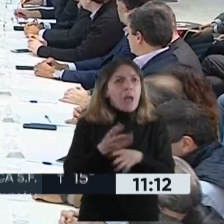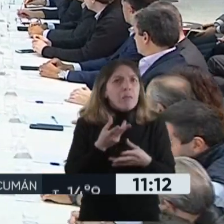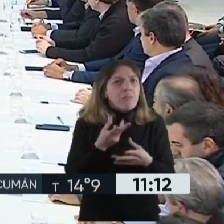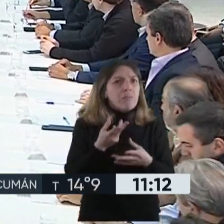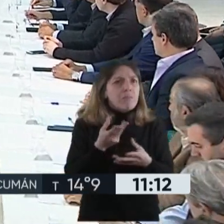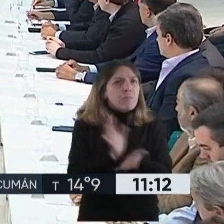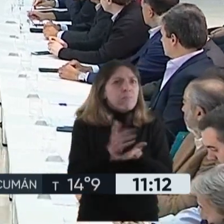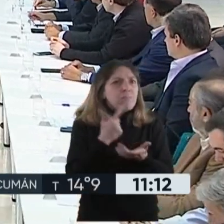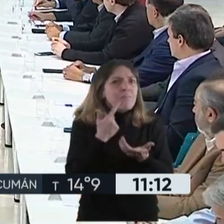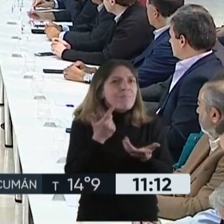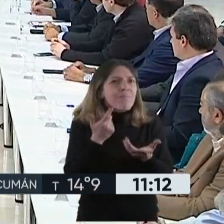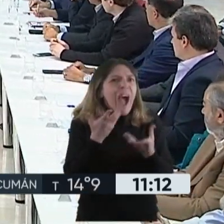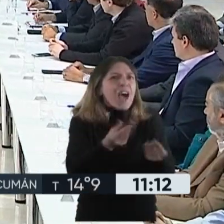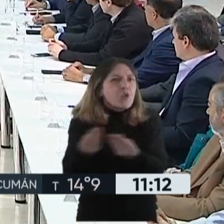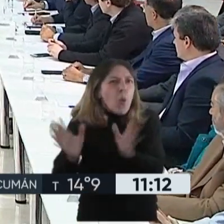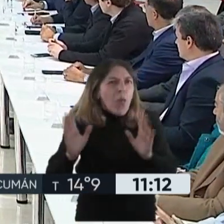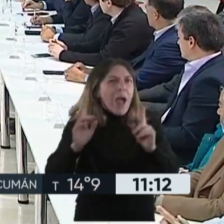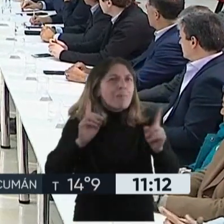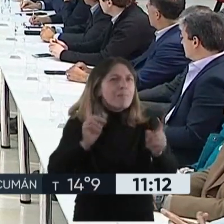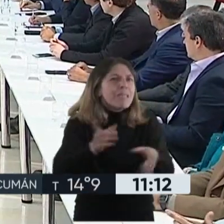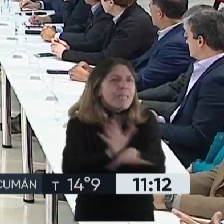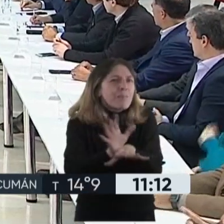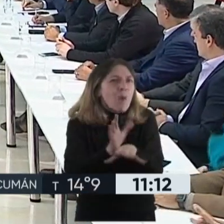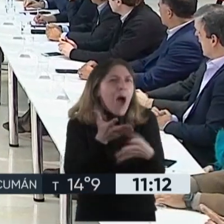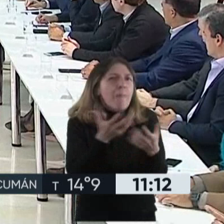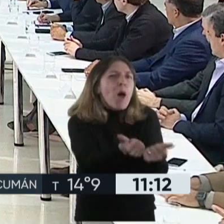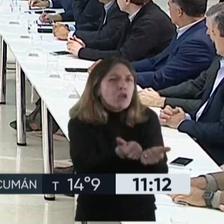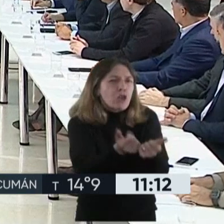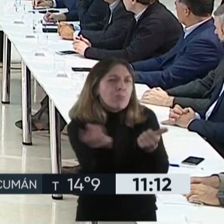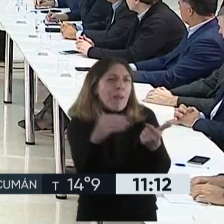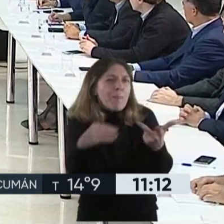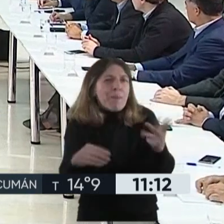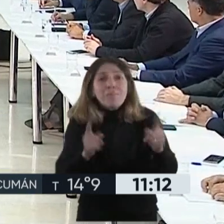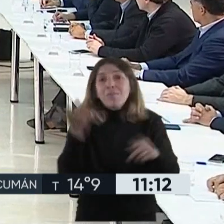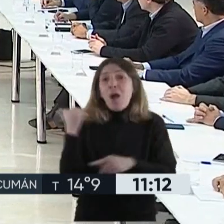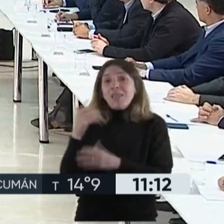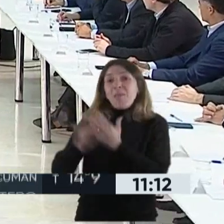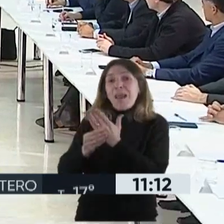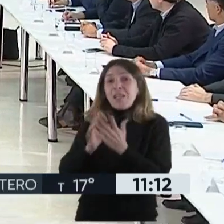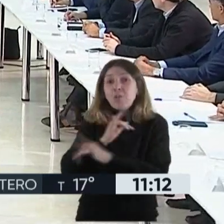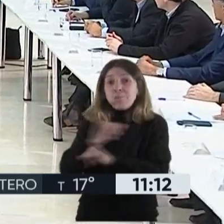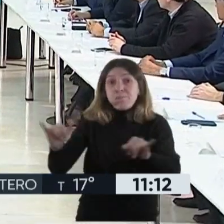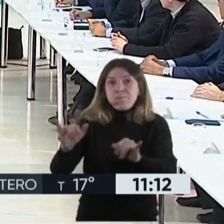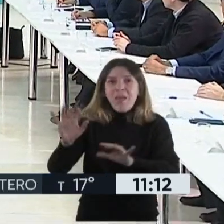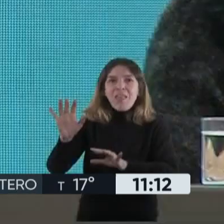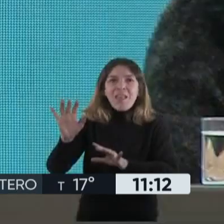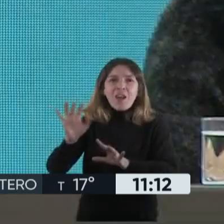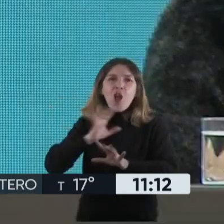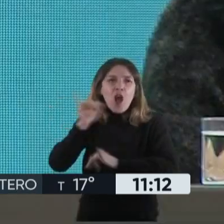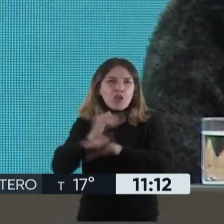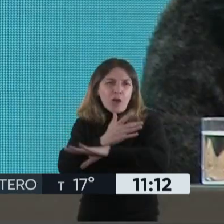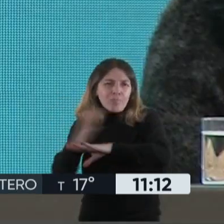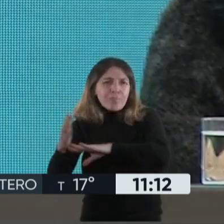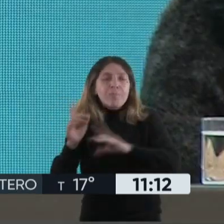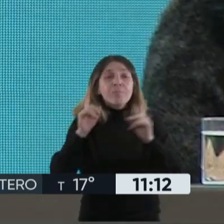adicionales a lo mencionado por el ministro, que también en su alocución él detallaba.